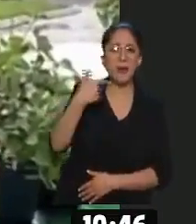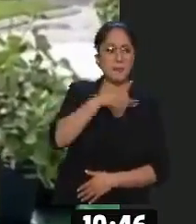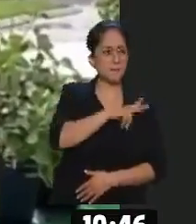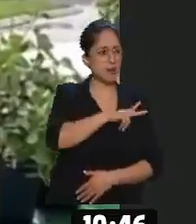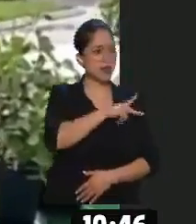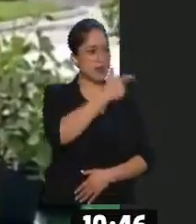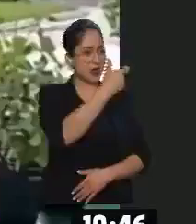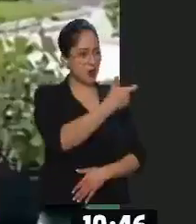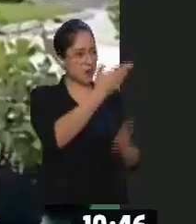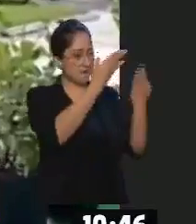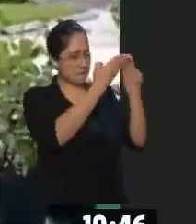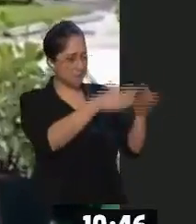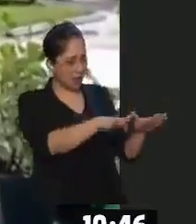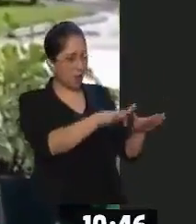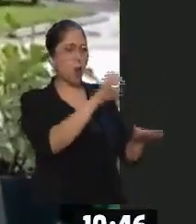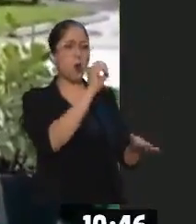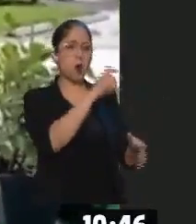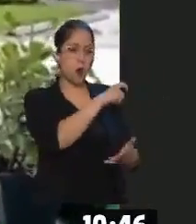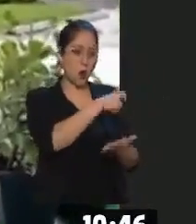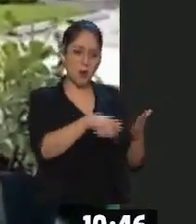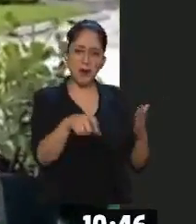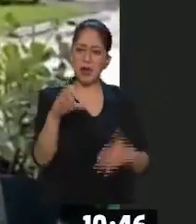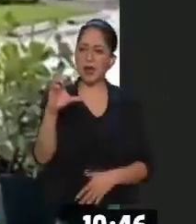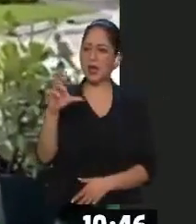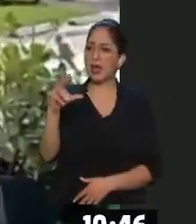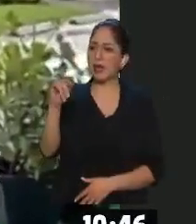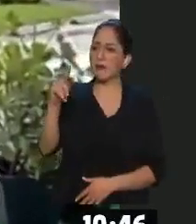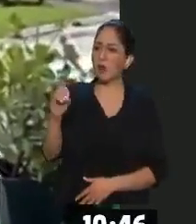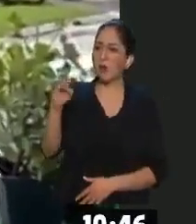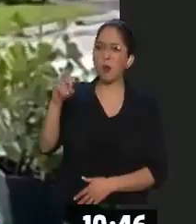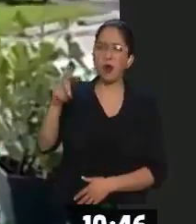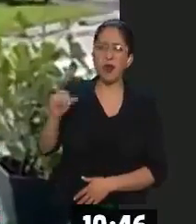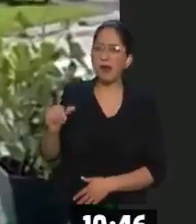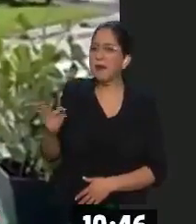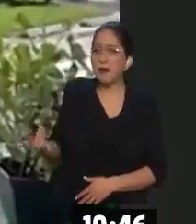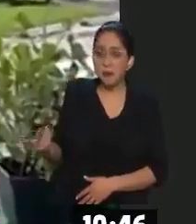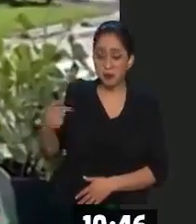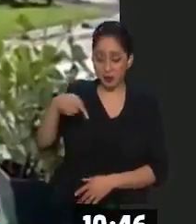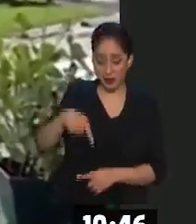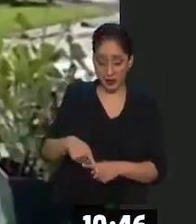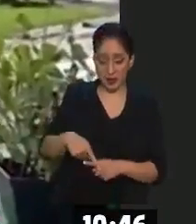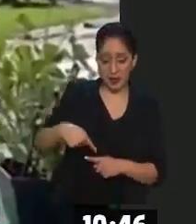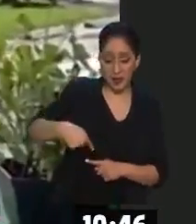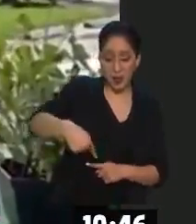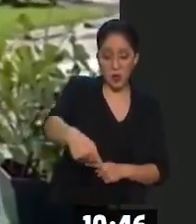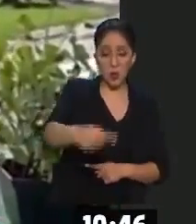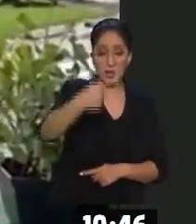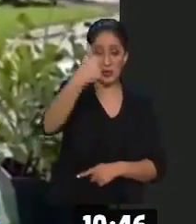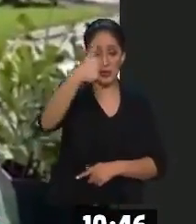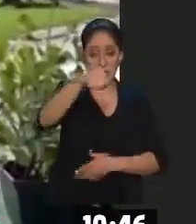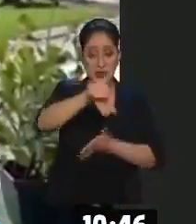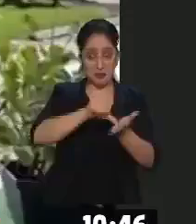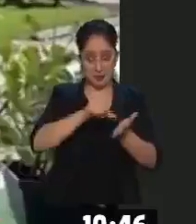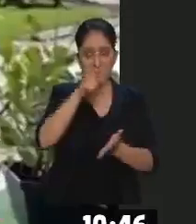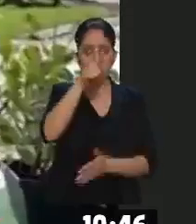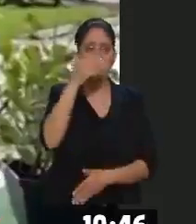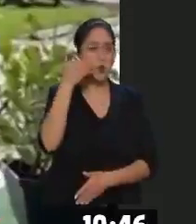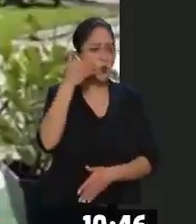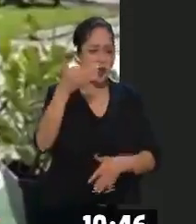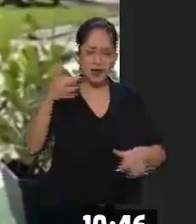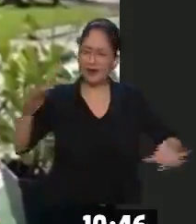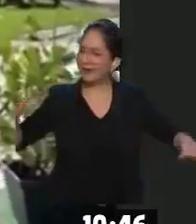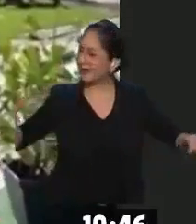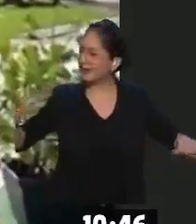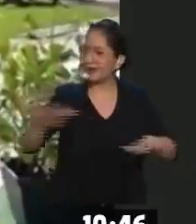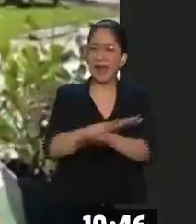dinero parado o comprar criptomoneda? Pues comprar criptomoneda. El mundo de aquí a 6 meses, ustedes van a ser testigos, va a cambiar